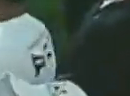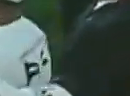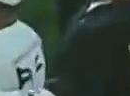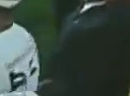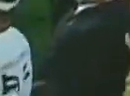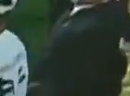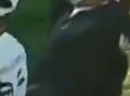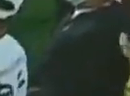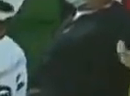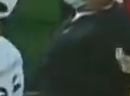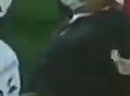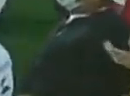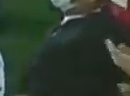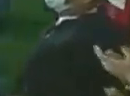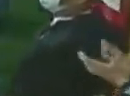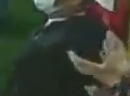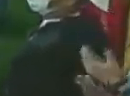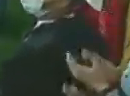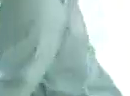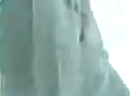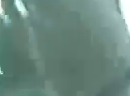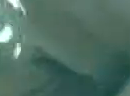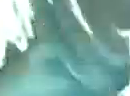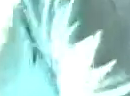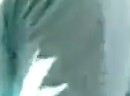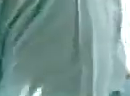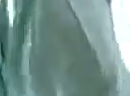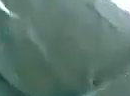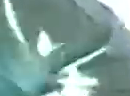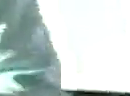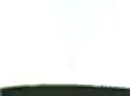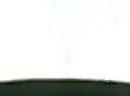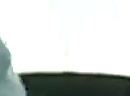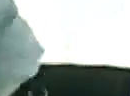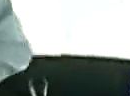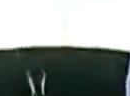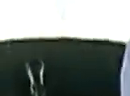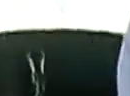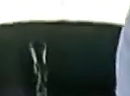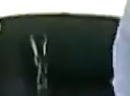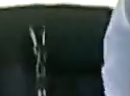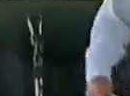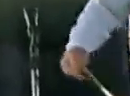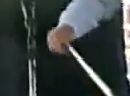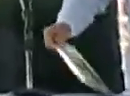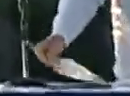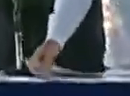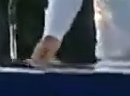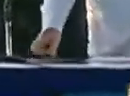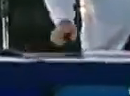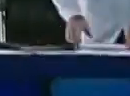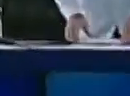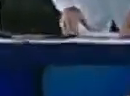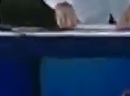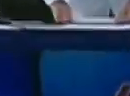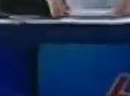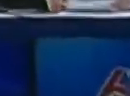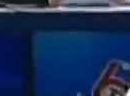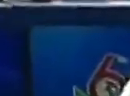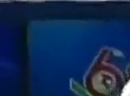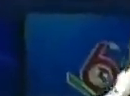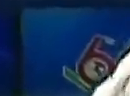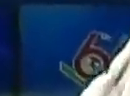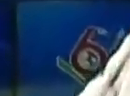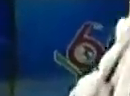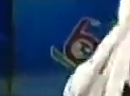nuestro club. Somos conciencia, somos los clubs, somos los clubs. Somos